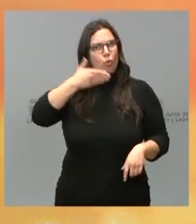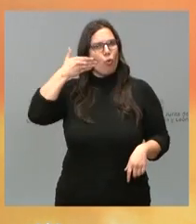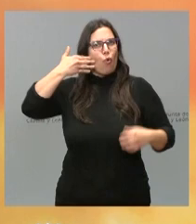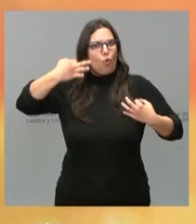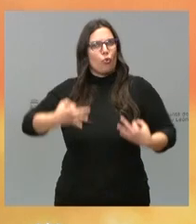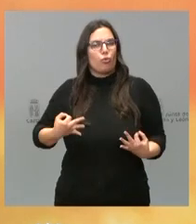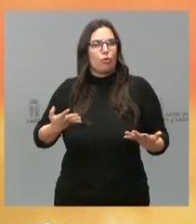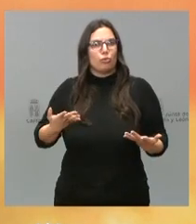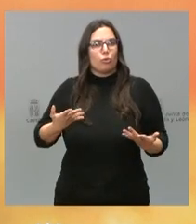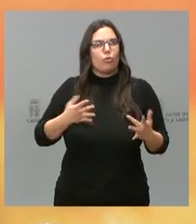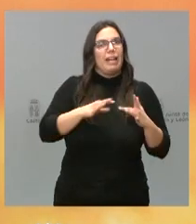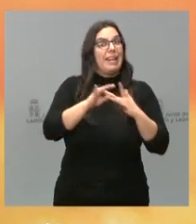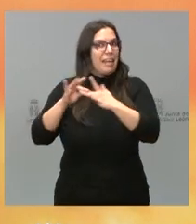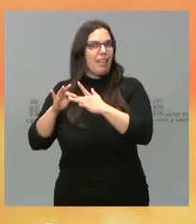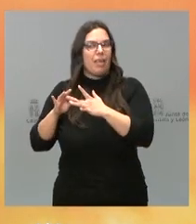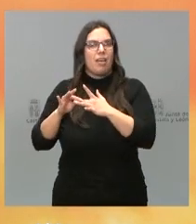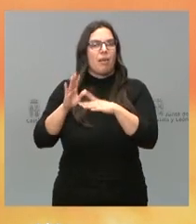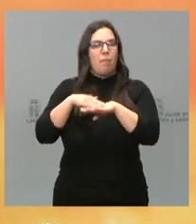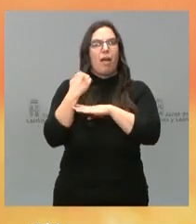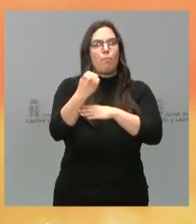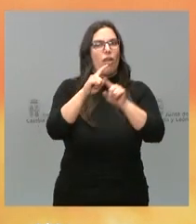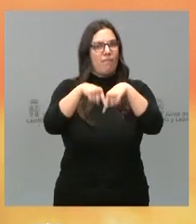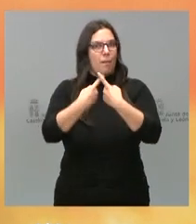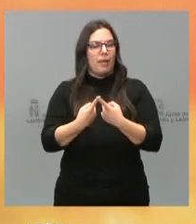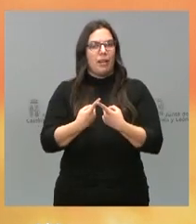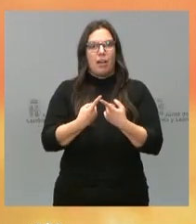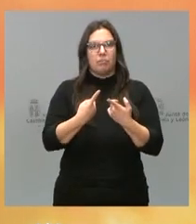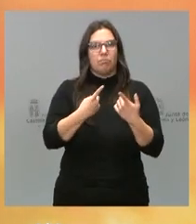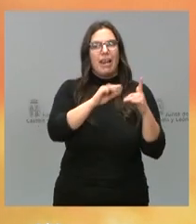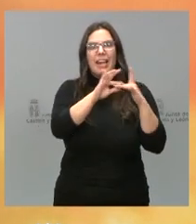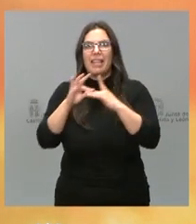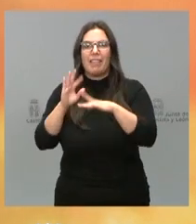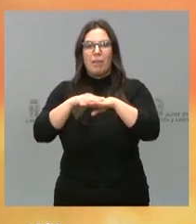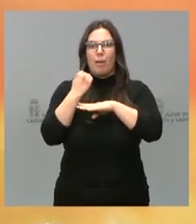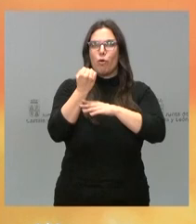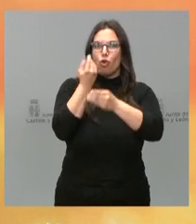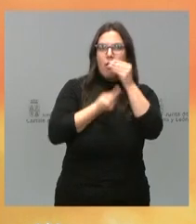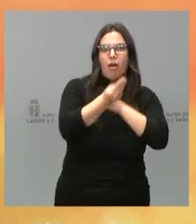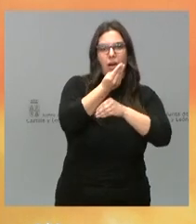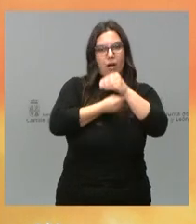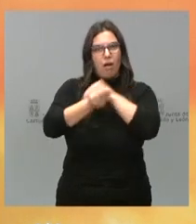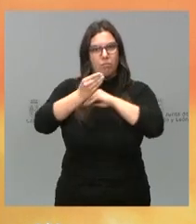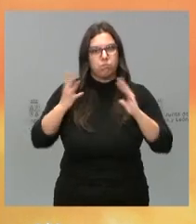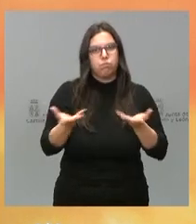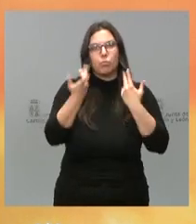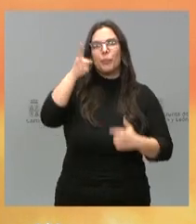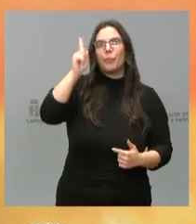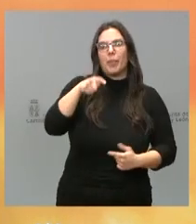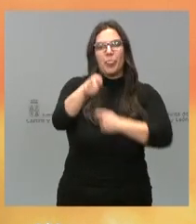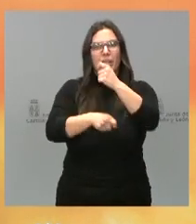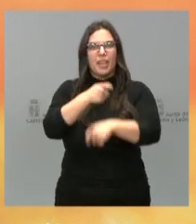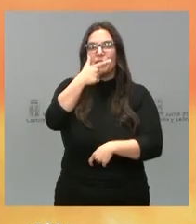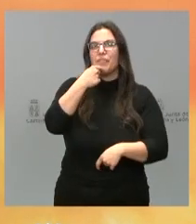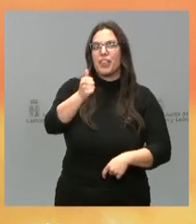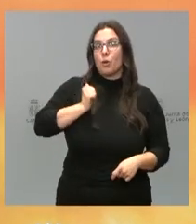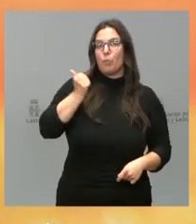de liderar el apoyo a las familias de liderar el apoyo a la natalidad de facilitar más oportunidades